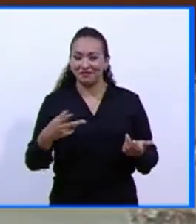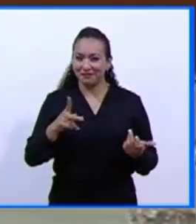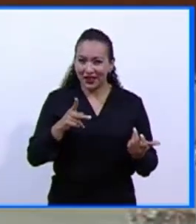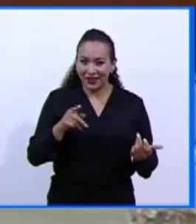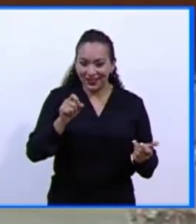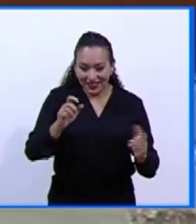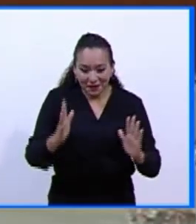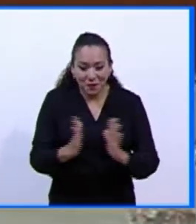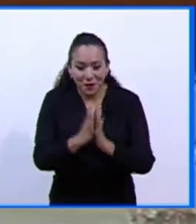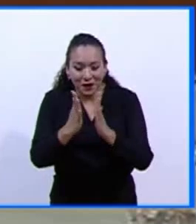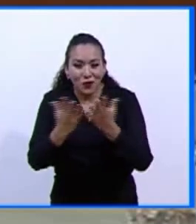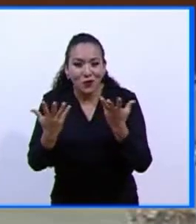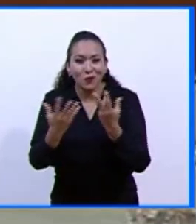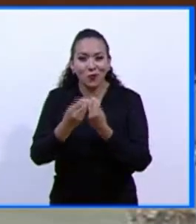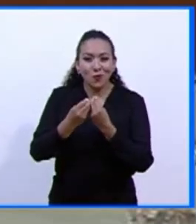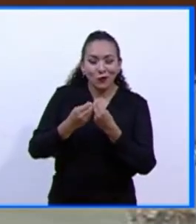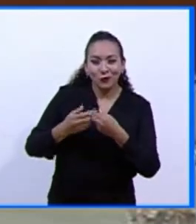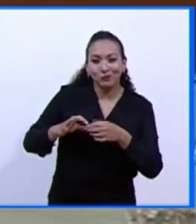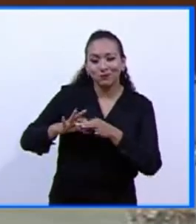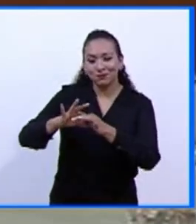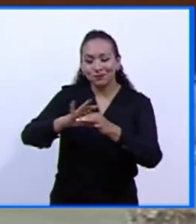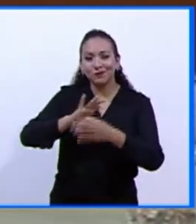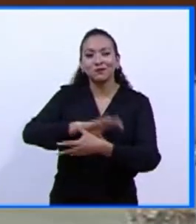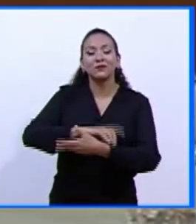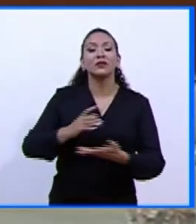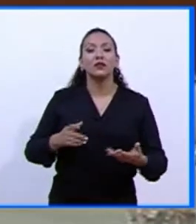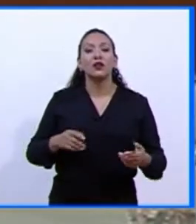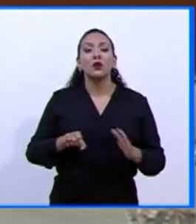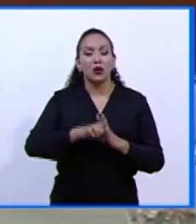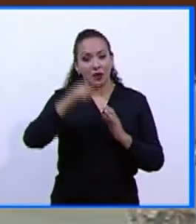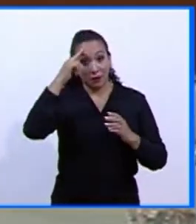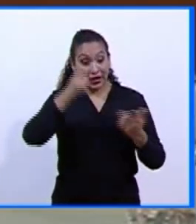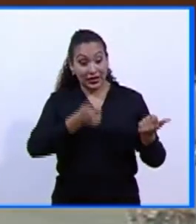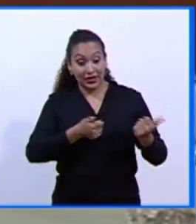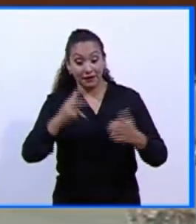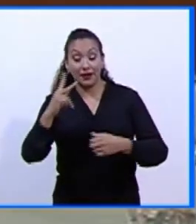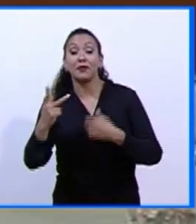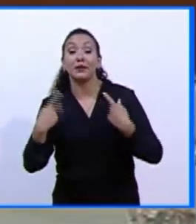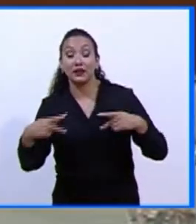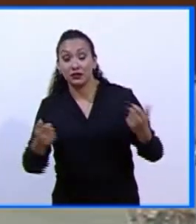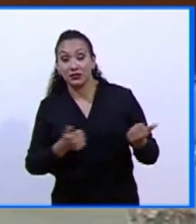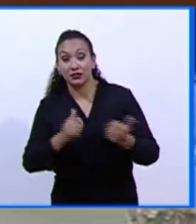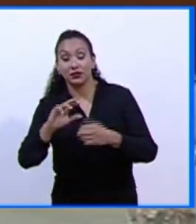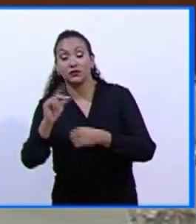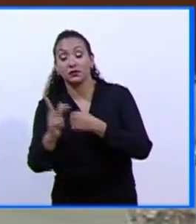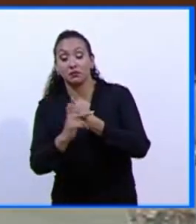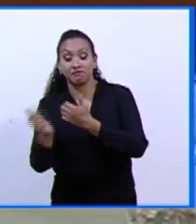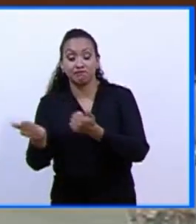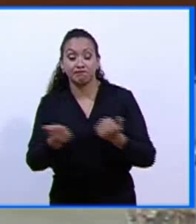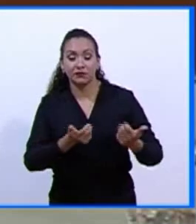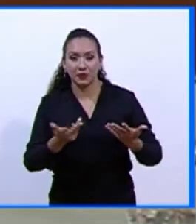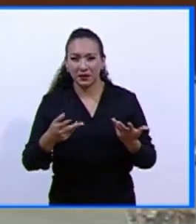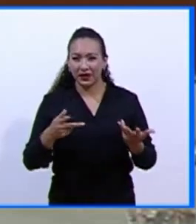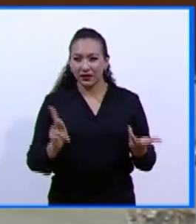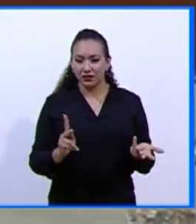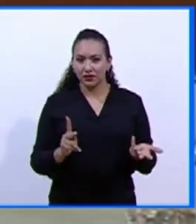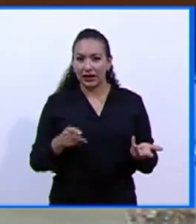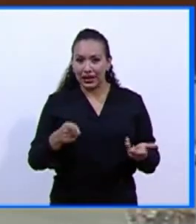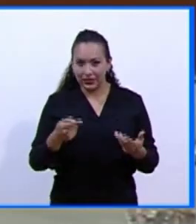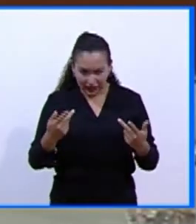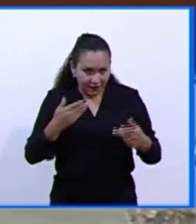esa cooperación, tanto para la extradición como en actuaciones judiciales, esa cooperación debe